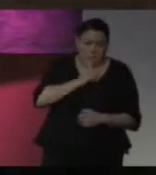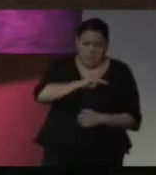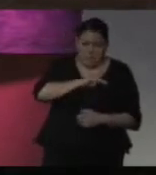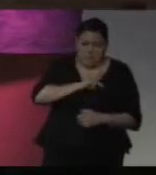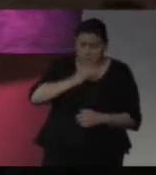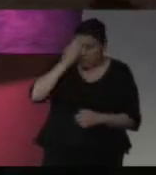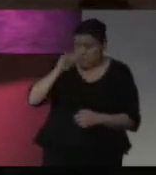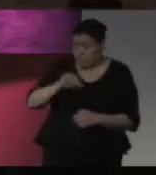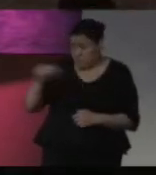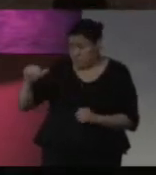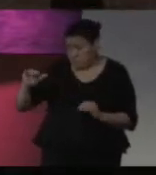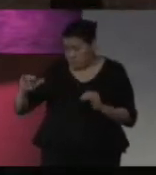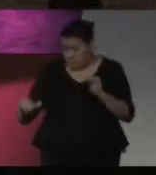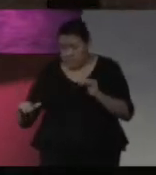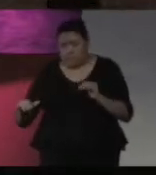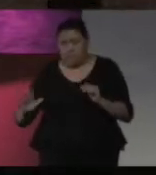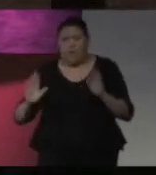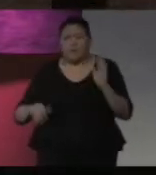una desigualdad,